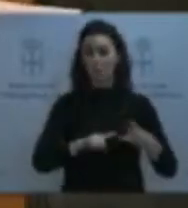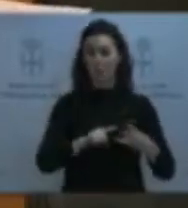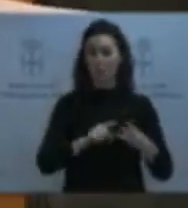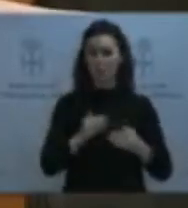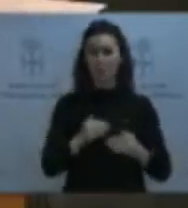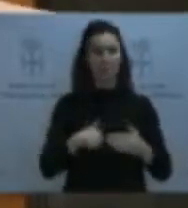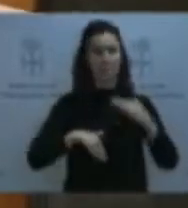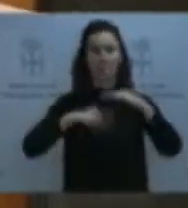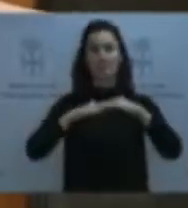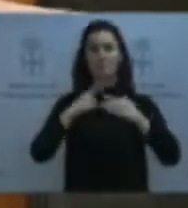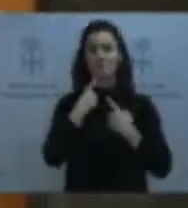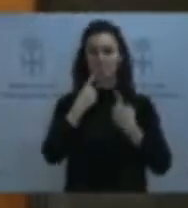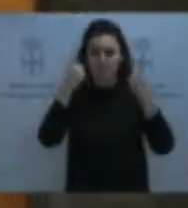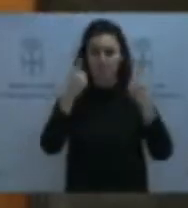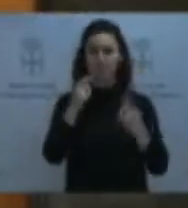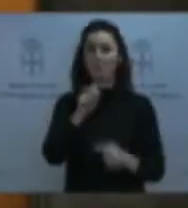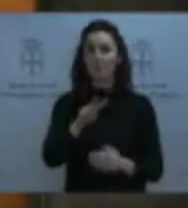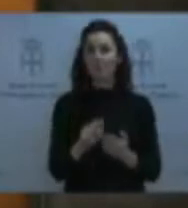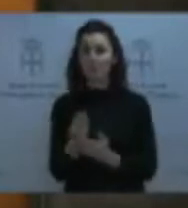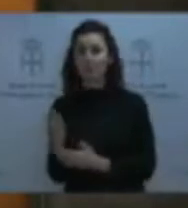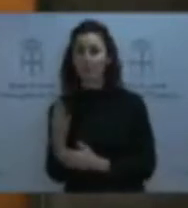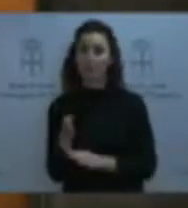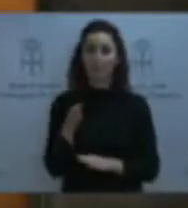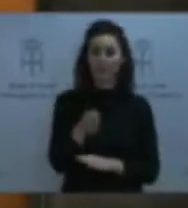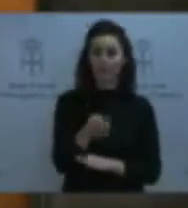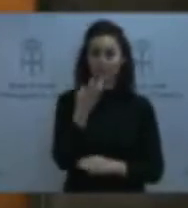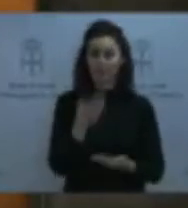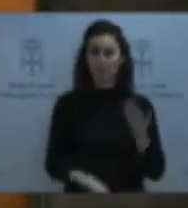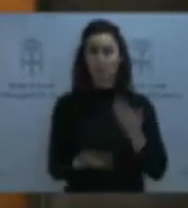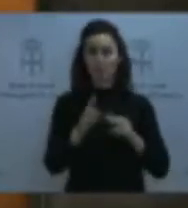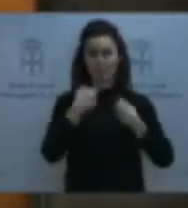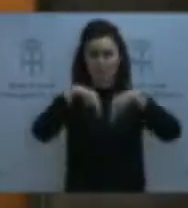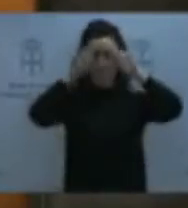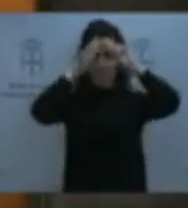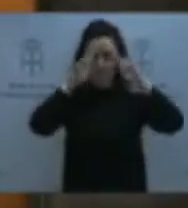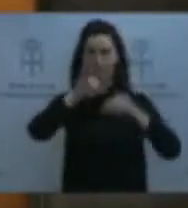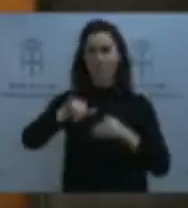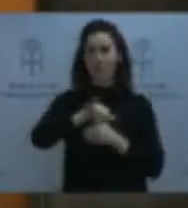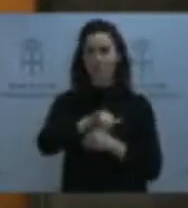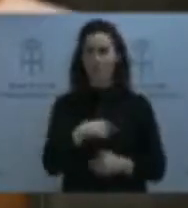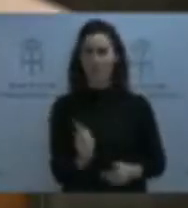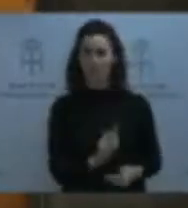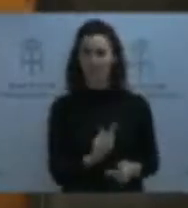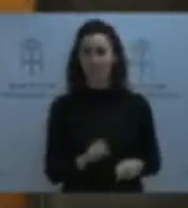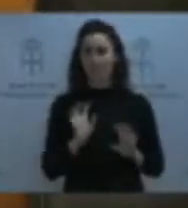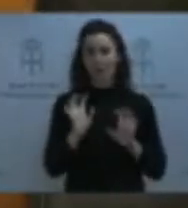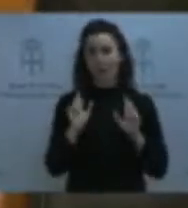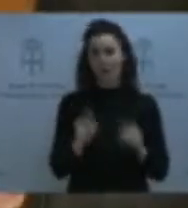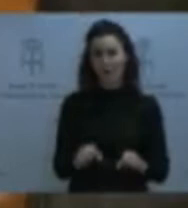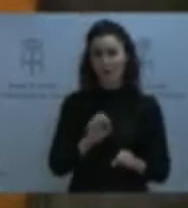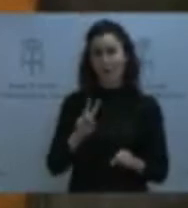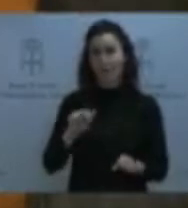días. Y si comparamos con otros hospitales de nuestro entorno, como el Hospital de León o el de Valdecilla, por poner un ejemplo, porque son